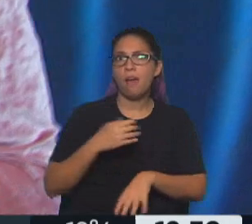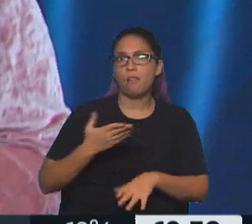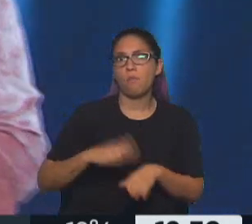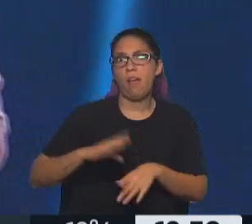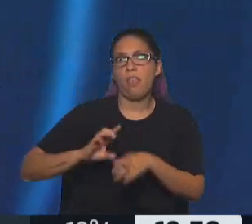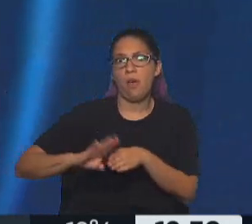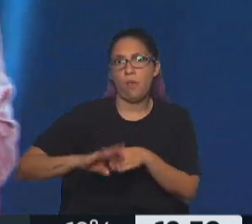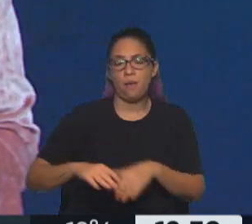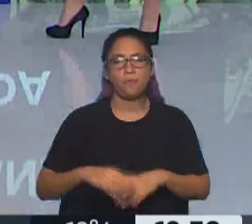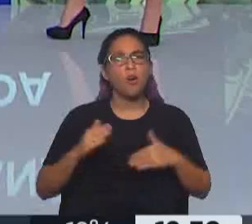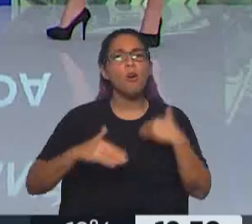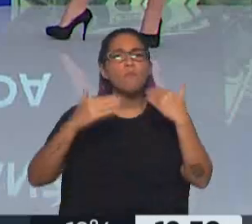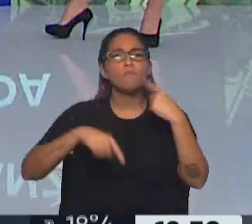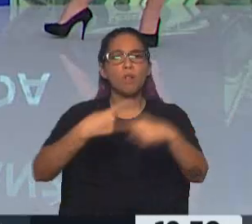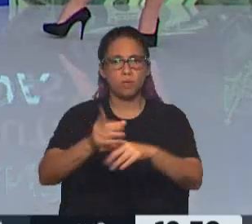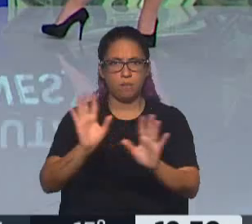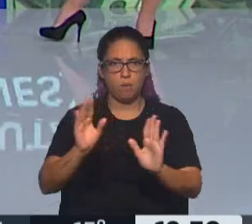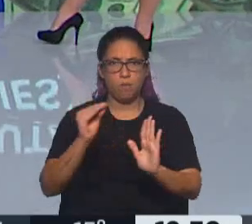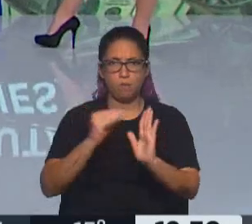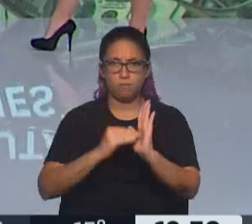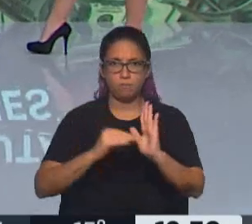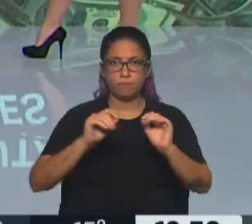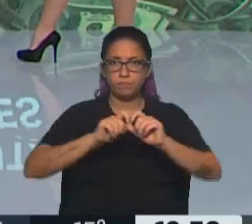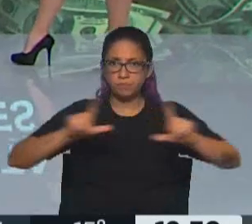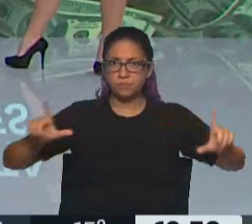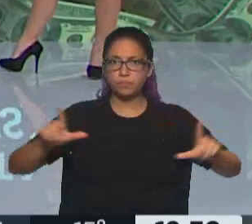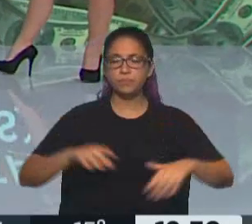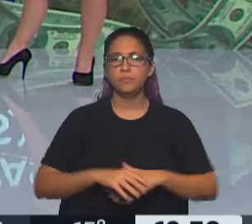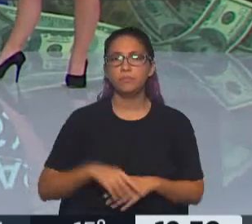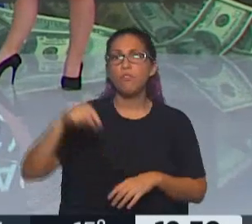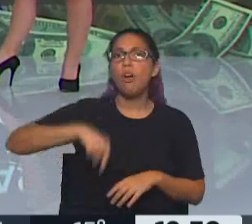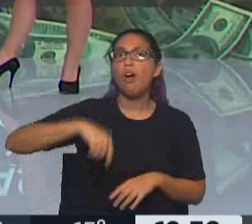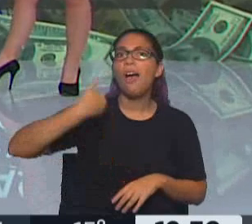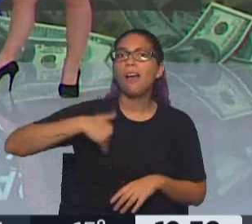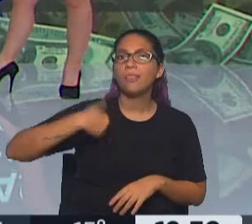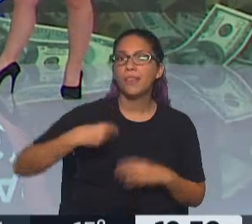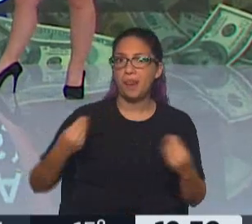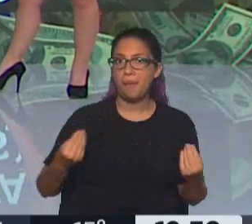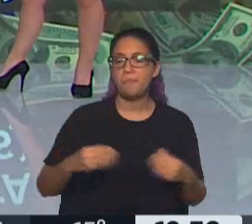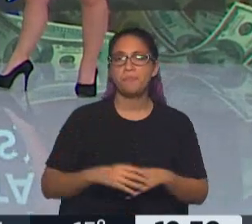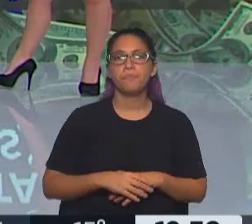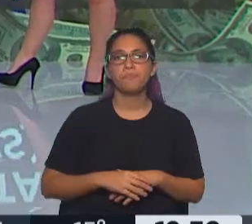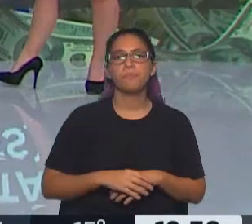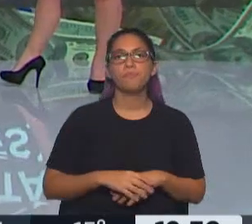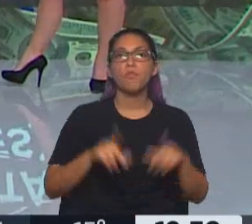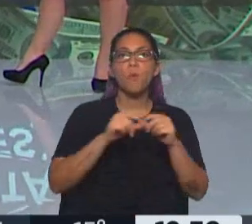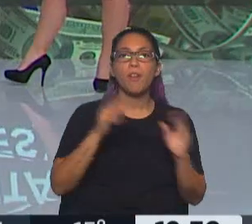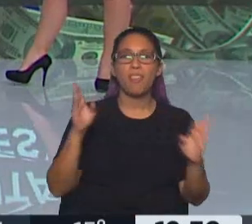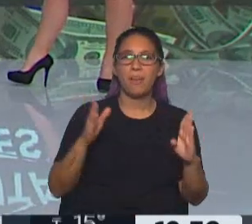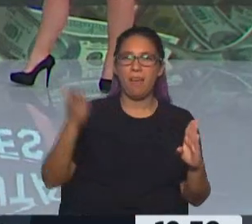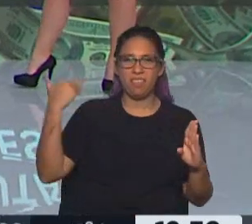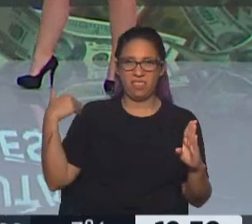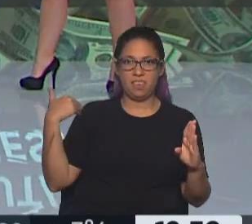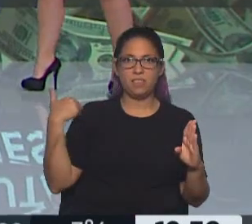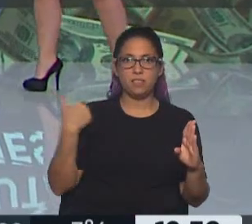endeudamiento. Avancemos. Esta es la foto de la Argentina de hoy. Los números del periodo anterior, permítanme